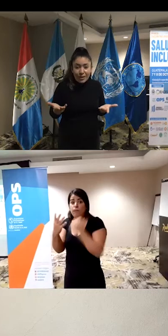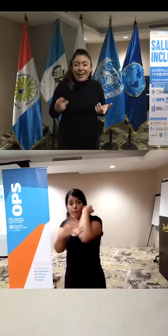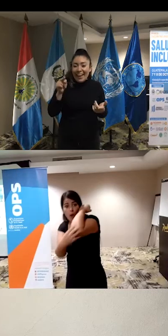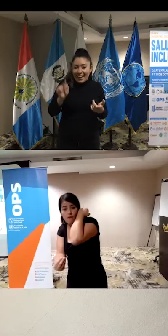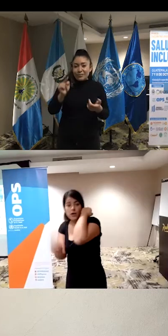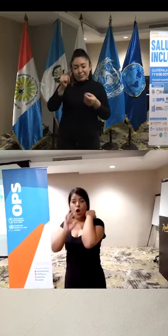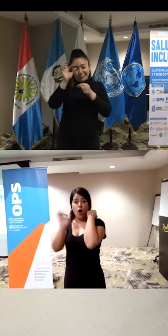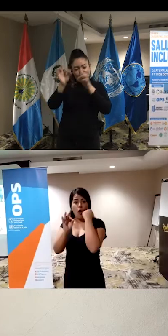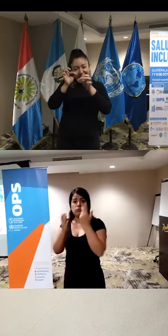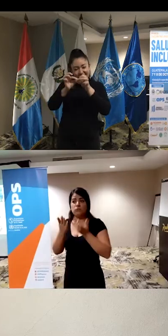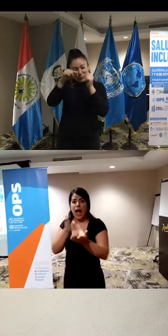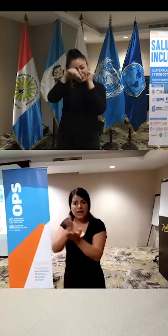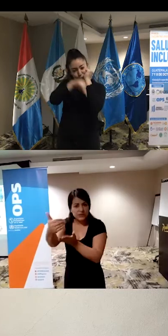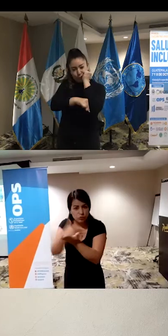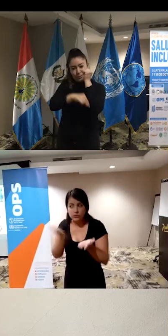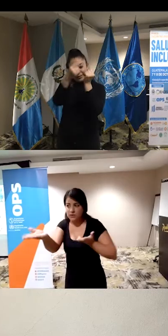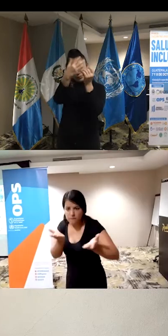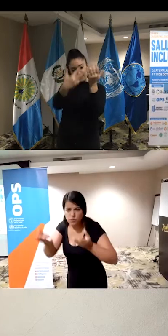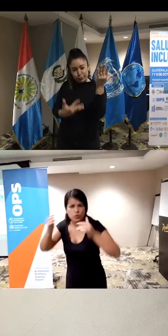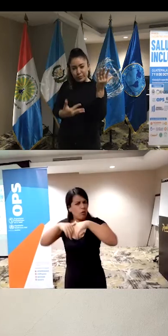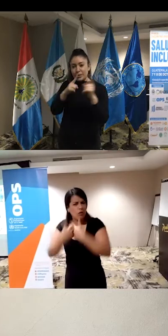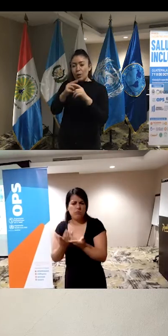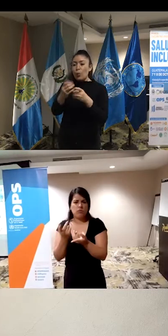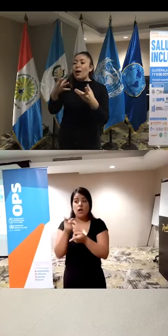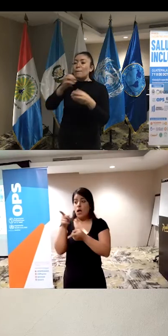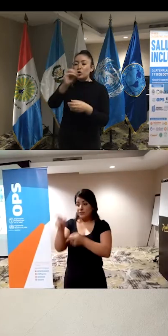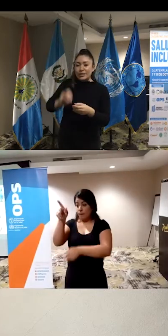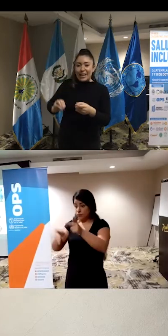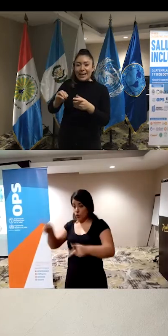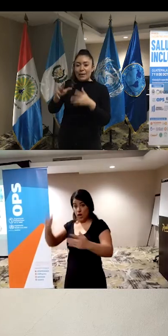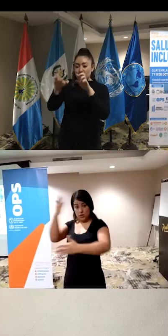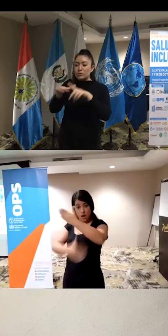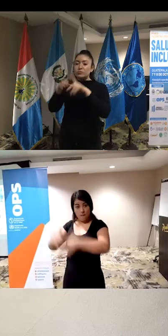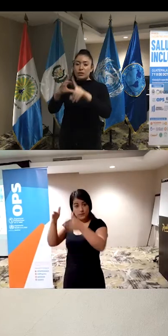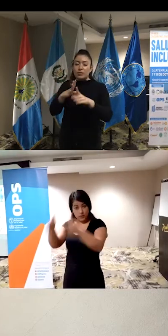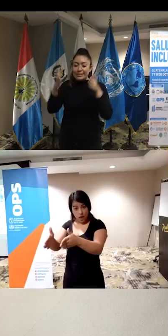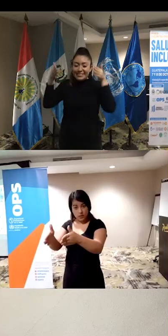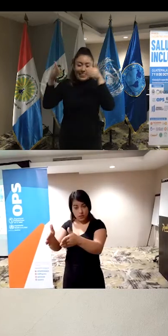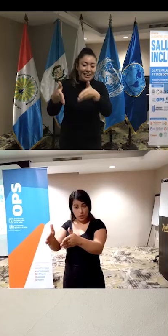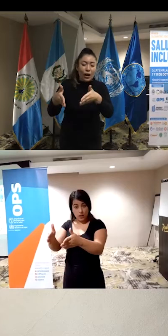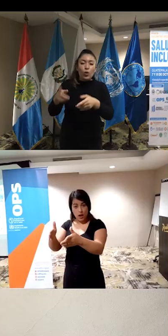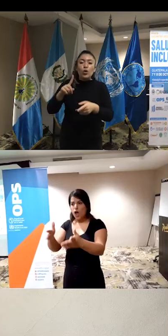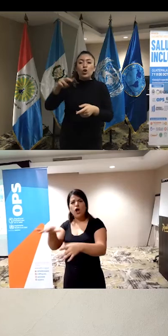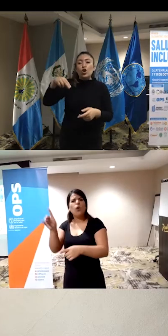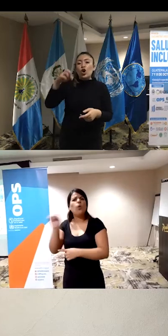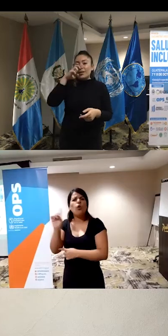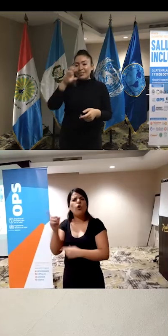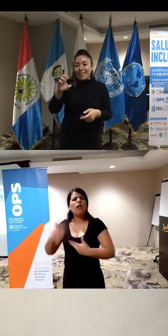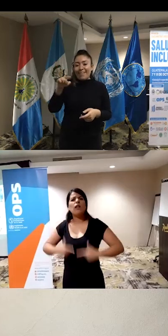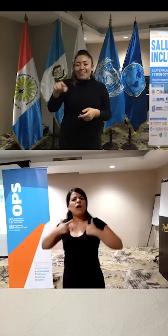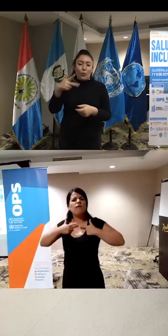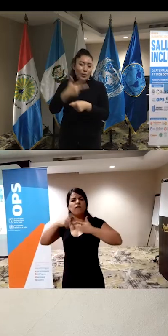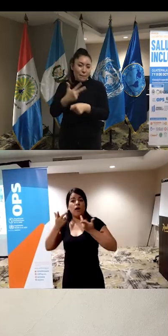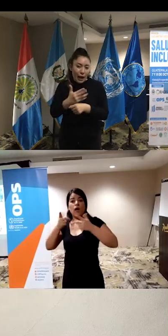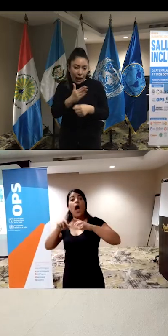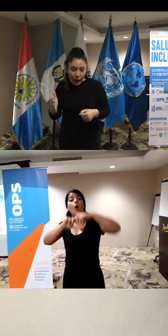este porcentaje de personas con discapacidad están centrados en el área norte de Ciudad de Guatemala. Esta es la